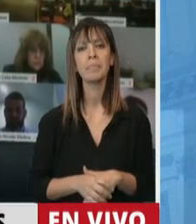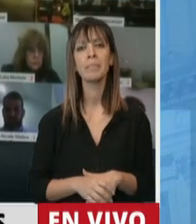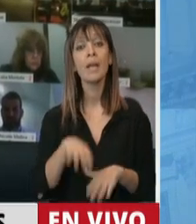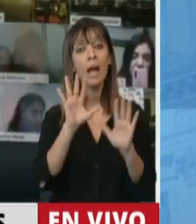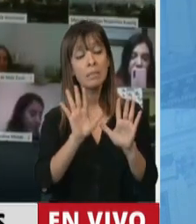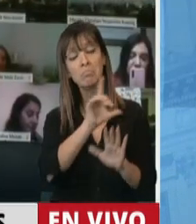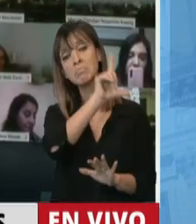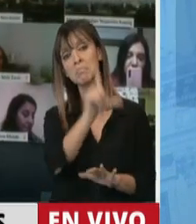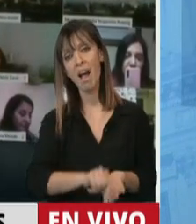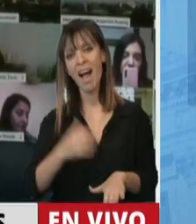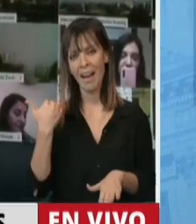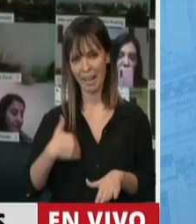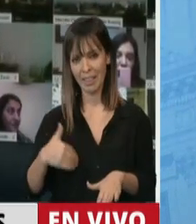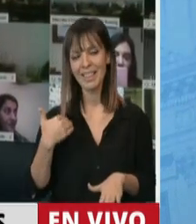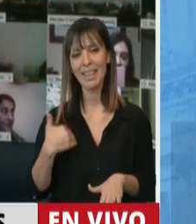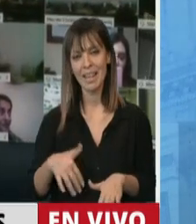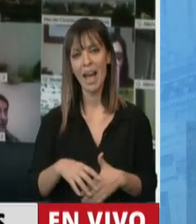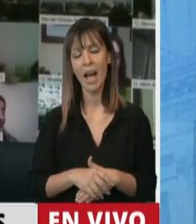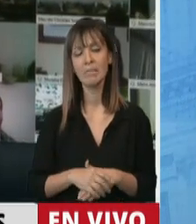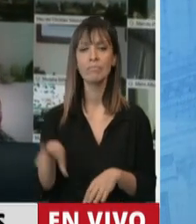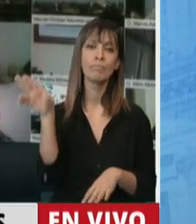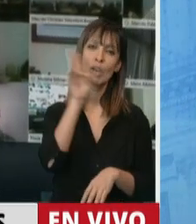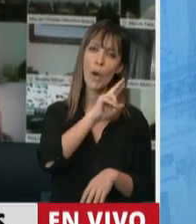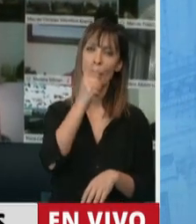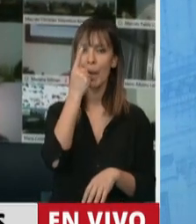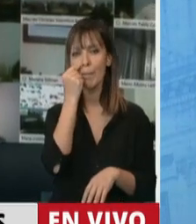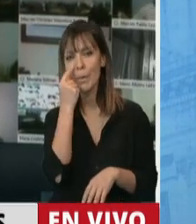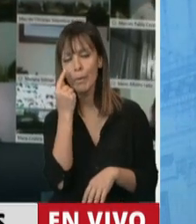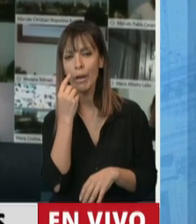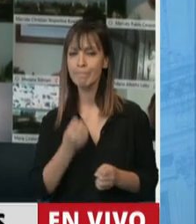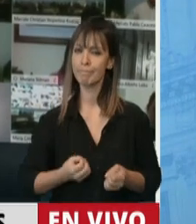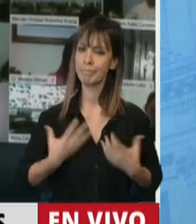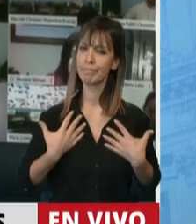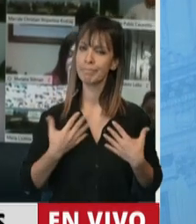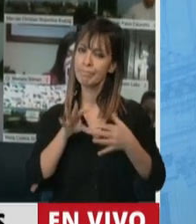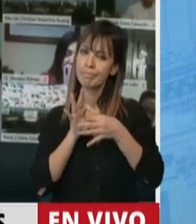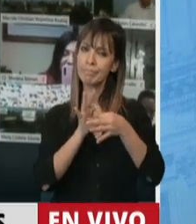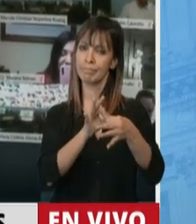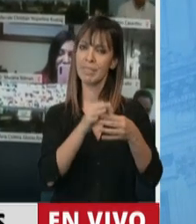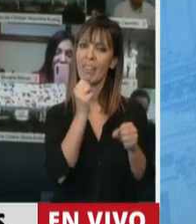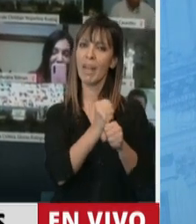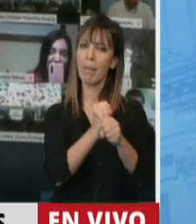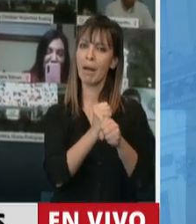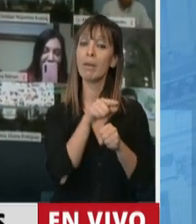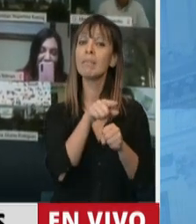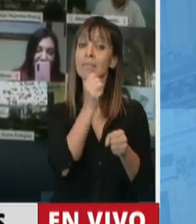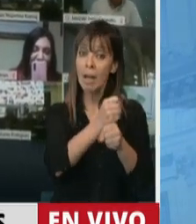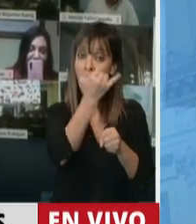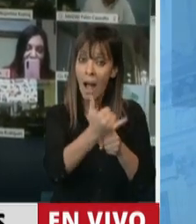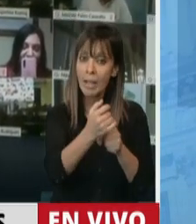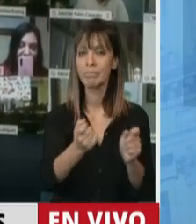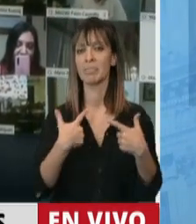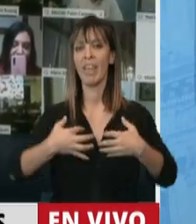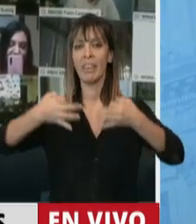el territorio de la República Argentina hombres y mujeres con valores que tienen que ver porque el trabajo dignifica, señor presidente. Y